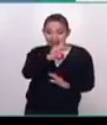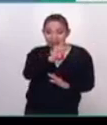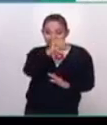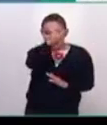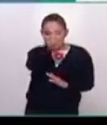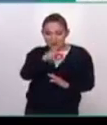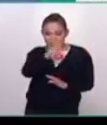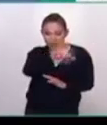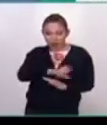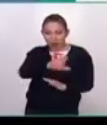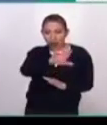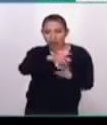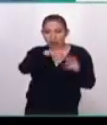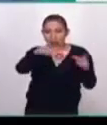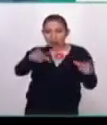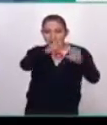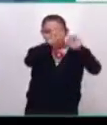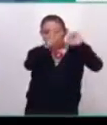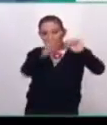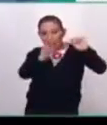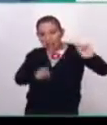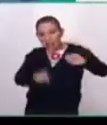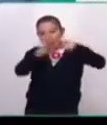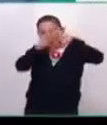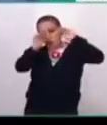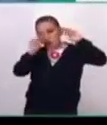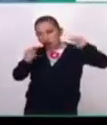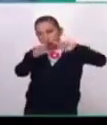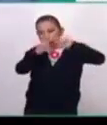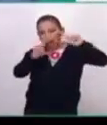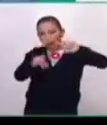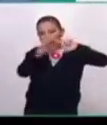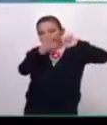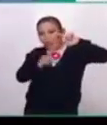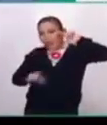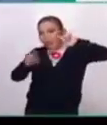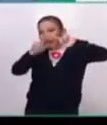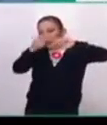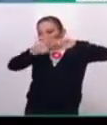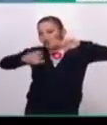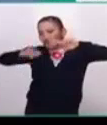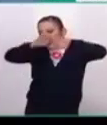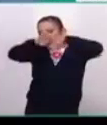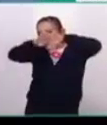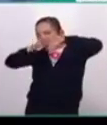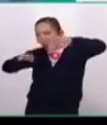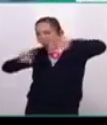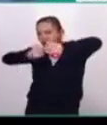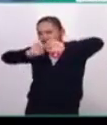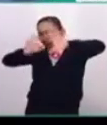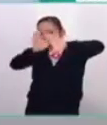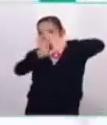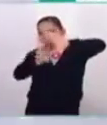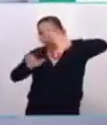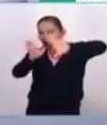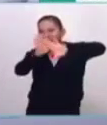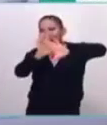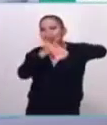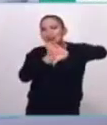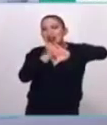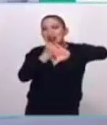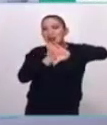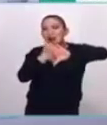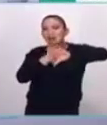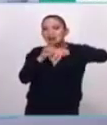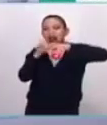Pacífico, tenemos grandes sierras, macizos montañosos, y luego pasamos esa zona un poquito más clara, que es donde tenemos